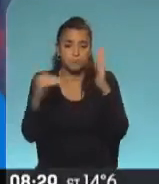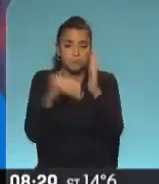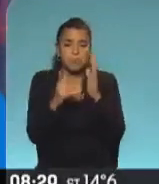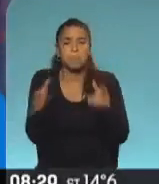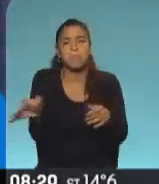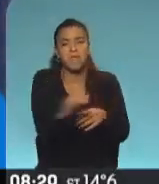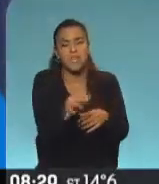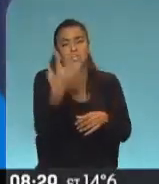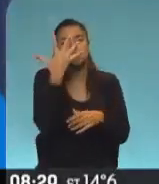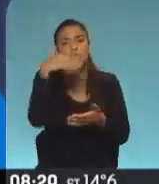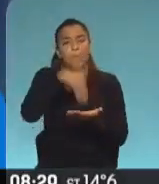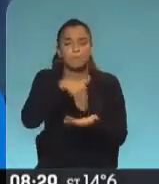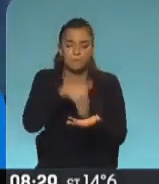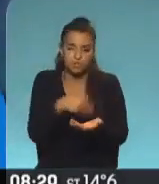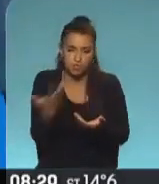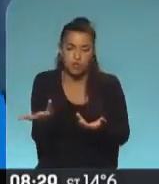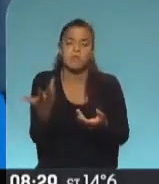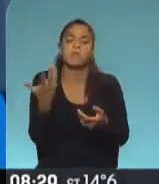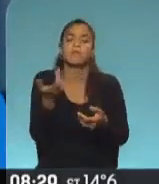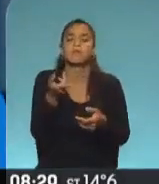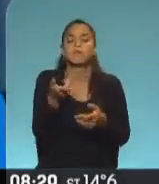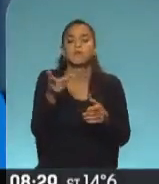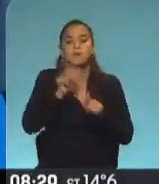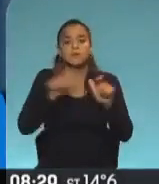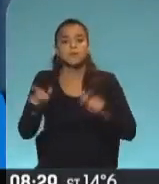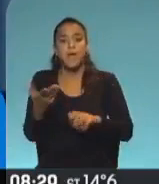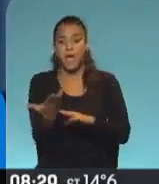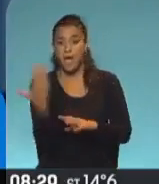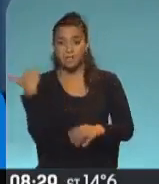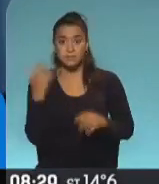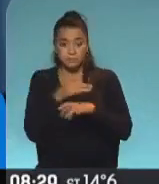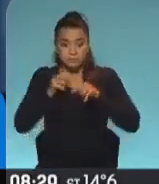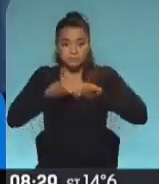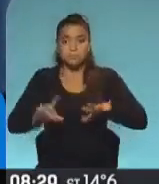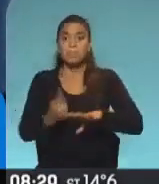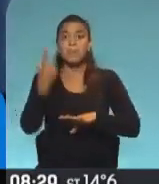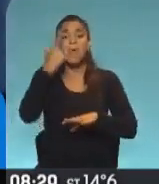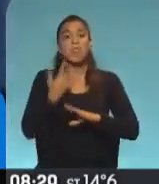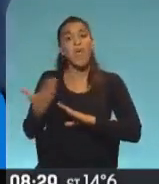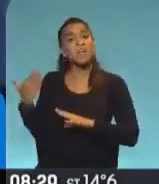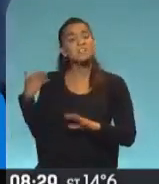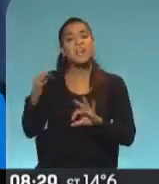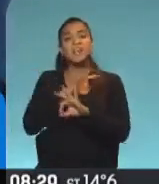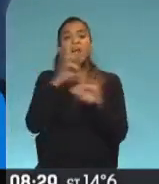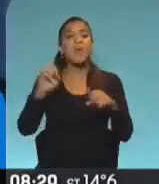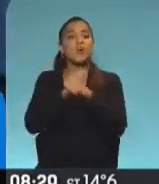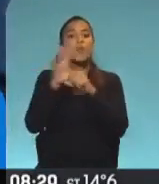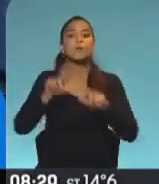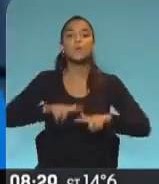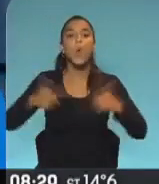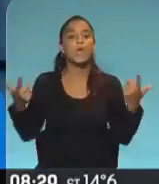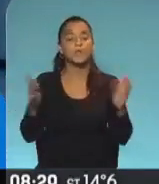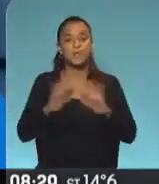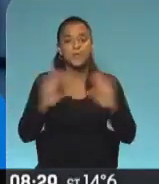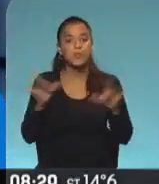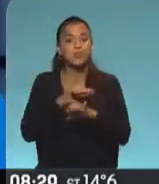relativamente pequeño, 5 millones de personas. Ayer, por primera vez desde que se desató la pandemia, no registró ni un solo caso nuevo. Es decir, no